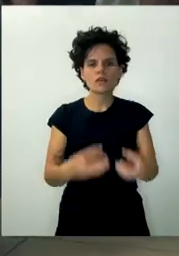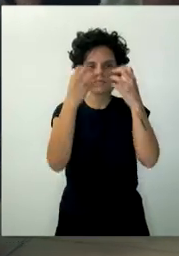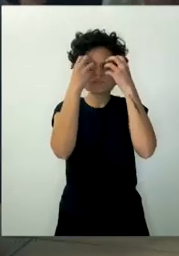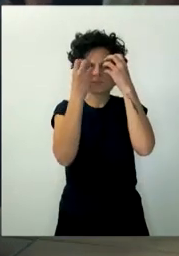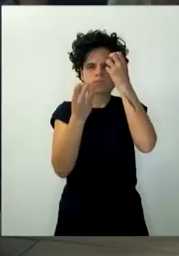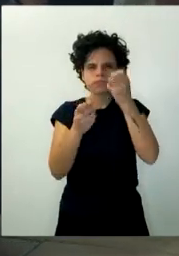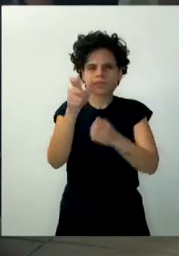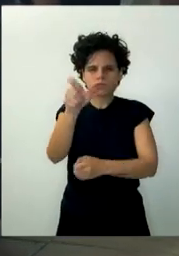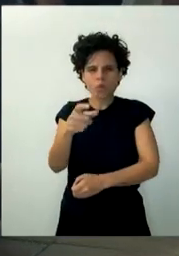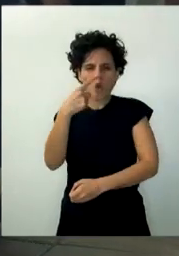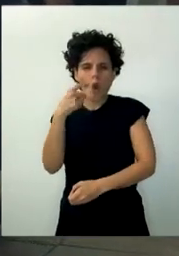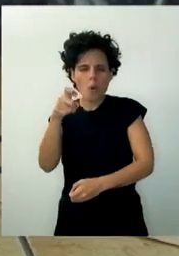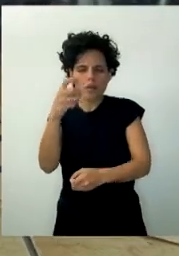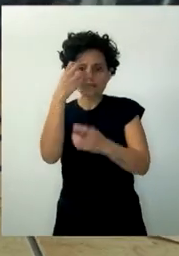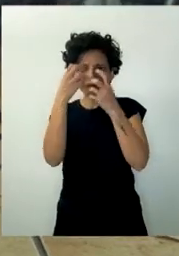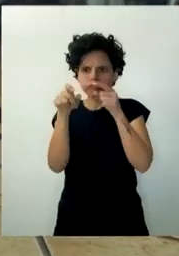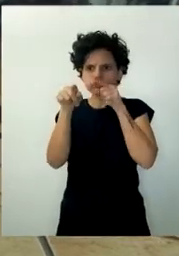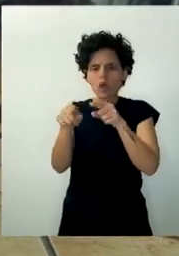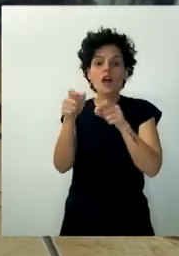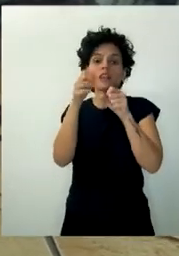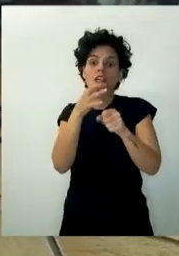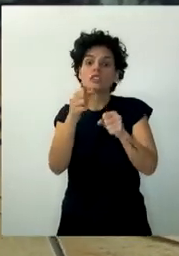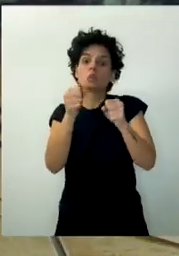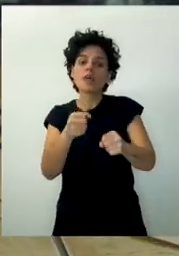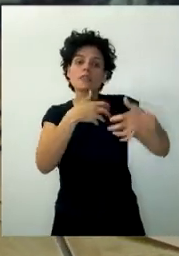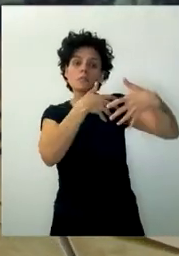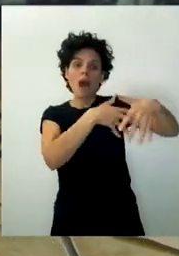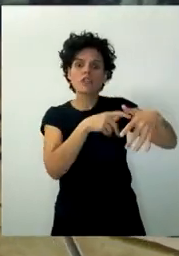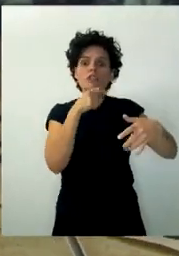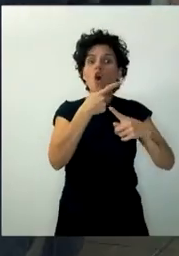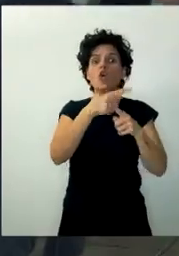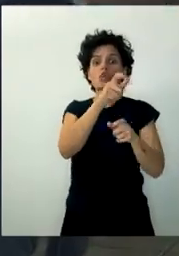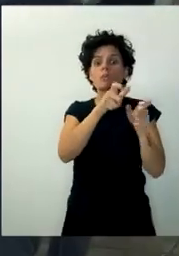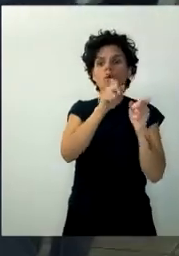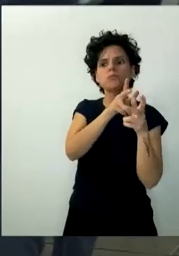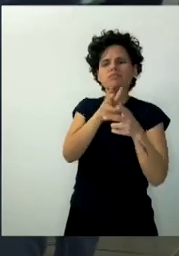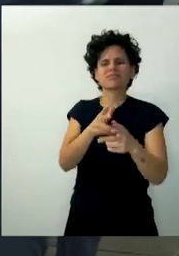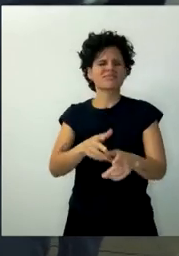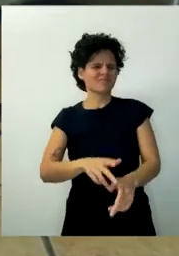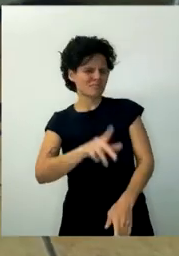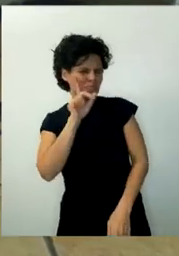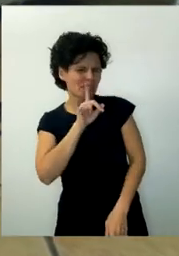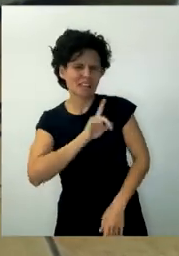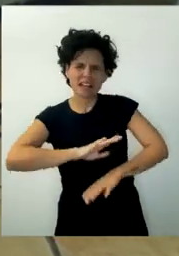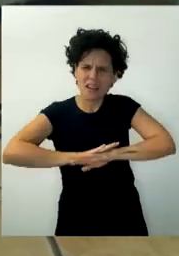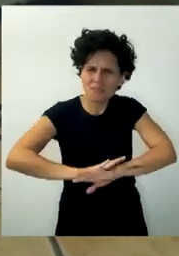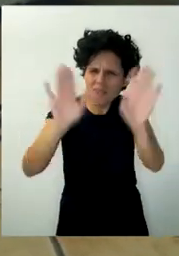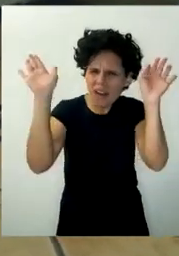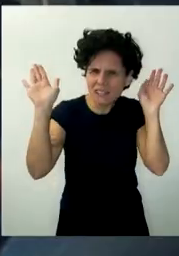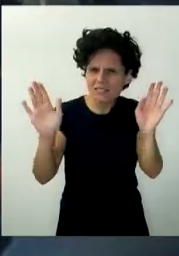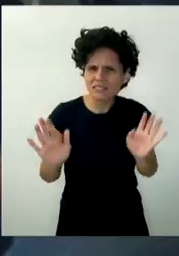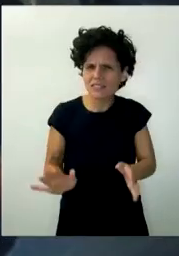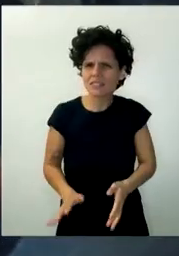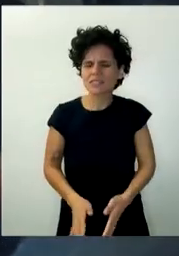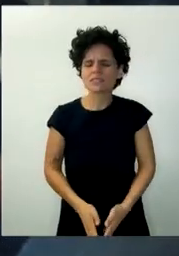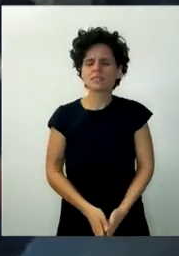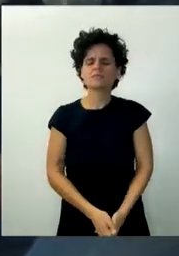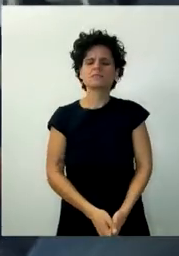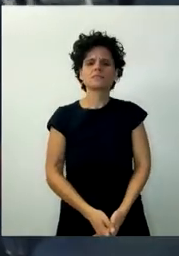Relaciones Oculares a Gustavo Gatica señalaba que no se podía descartar que las lesiones las hubiesen producido otros manifestantes. ¡No más mentiras!